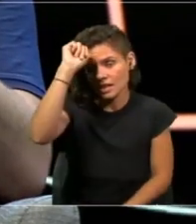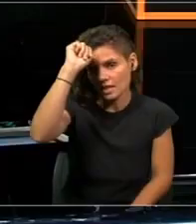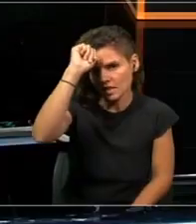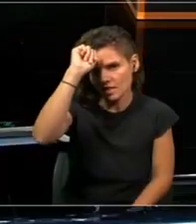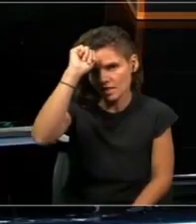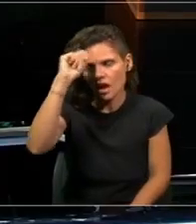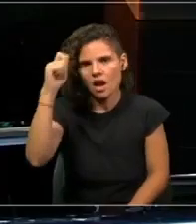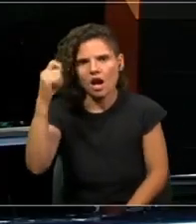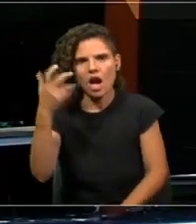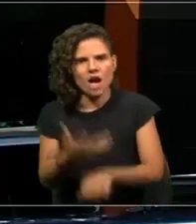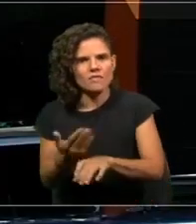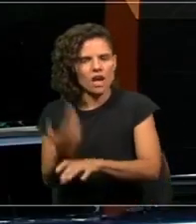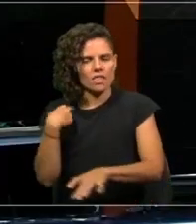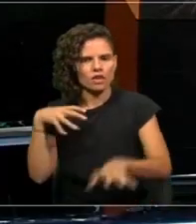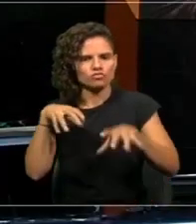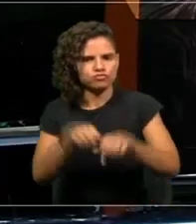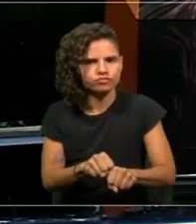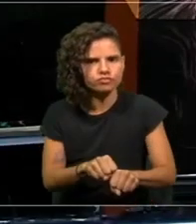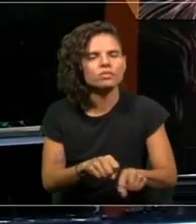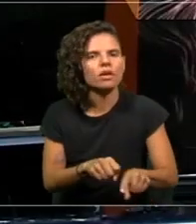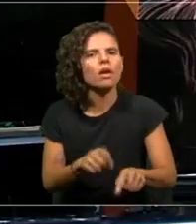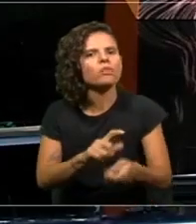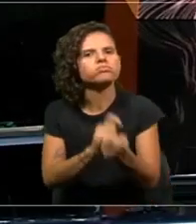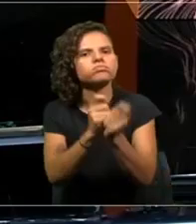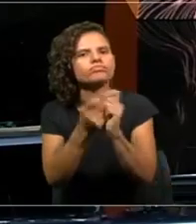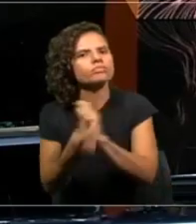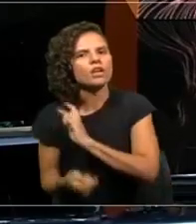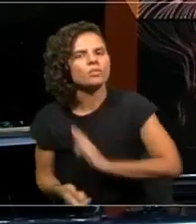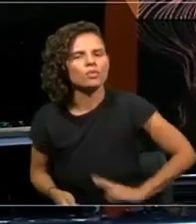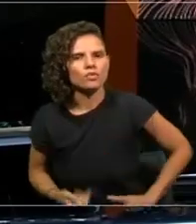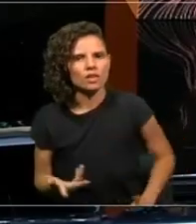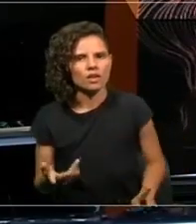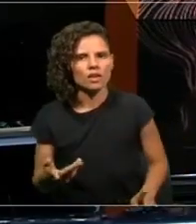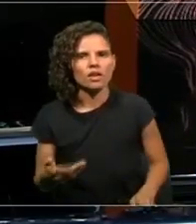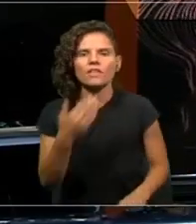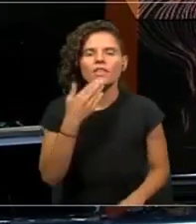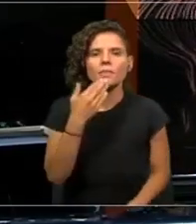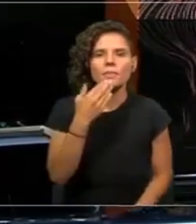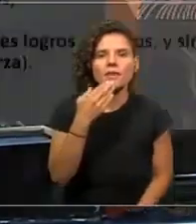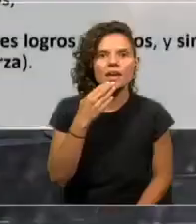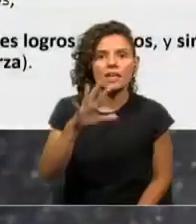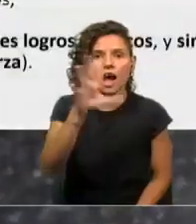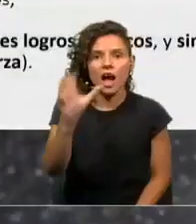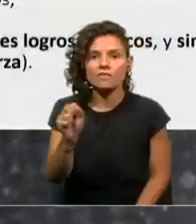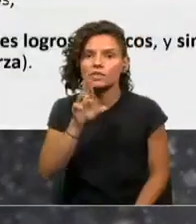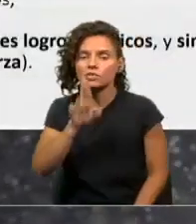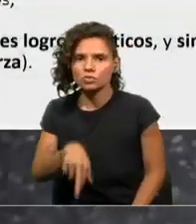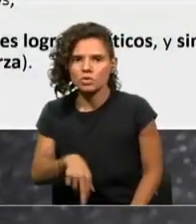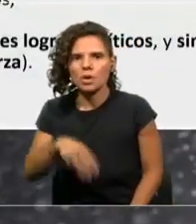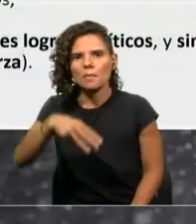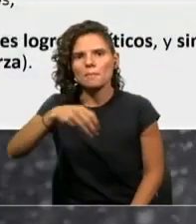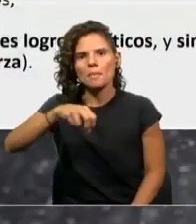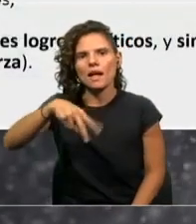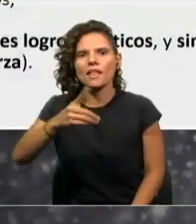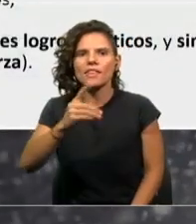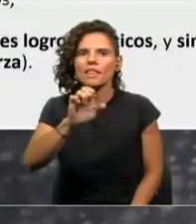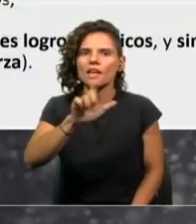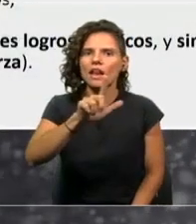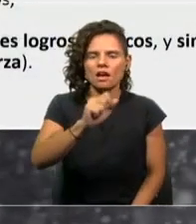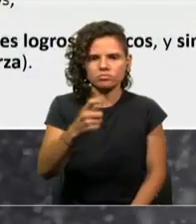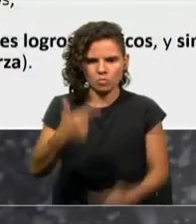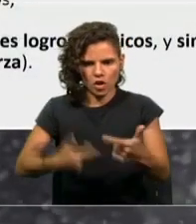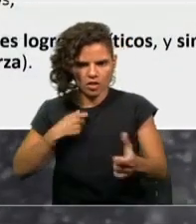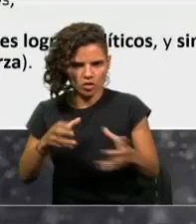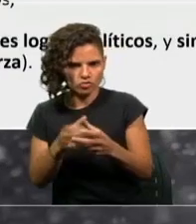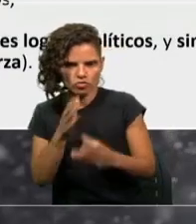por Gandhi, que fue literalmente esta forma. En Sudáfrica pasó exactamente lo mismo con Mandela, sin partidos